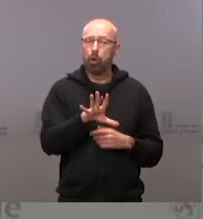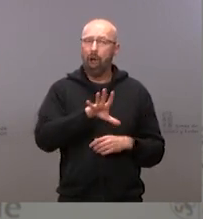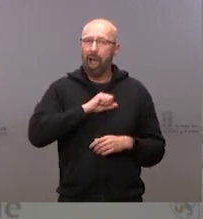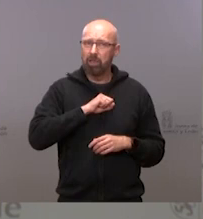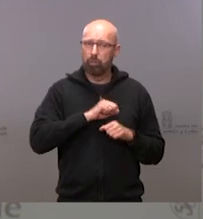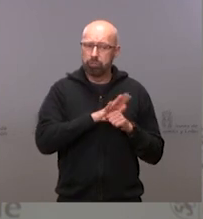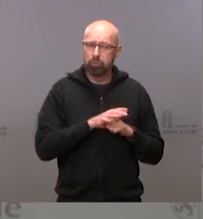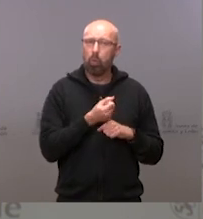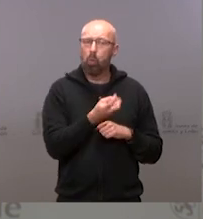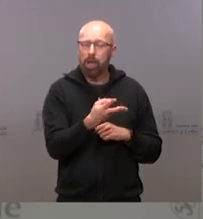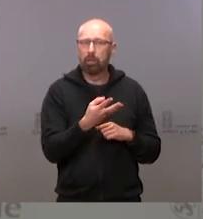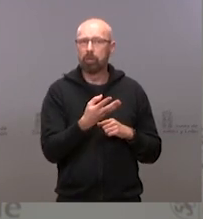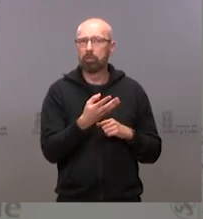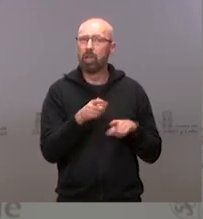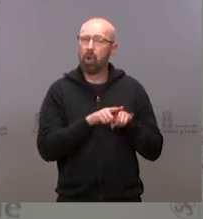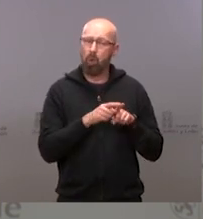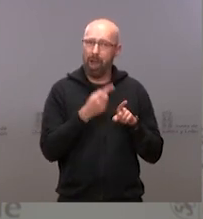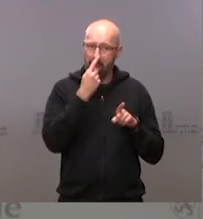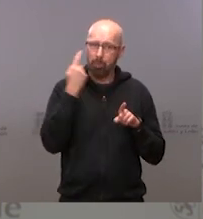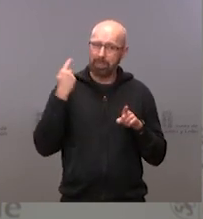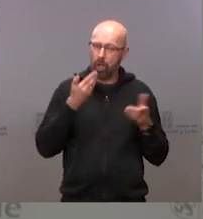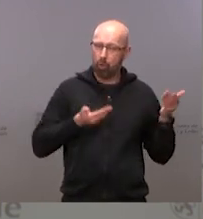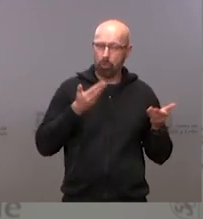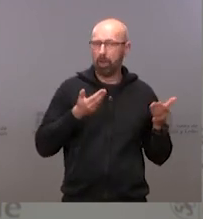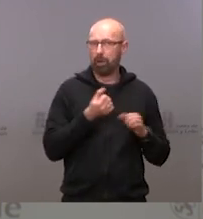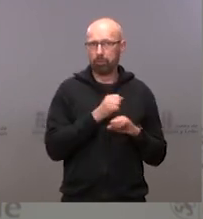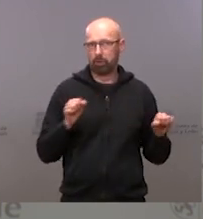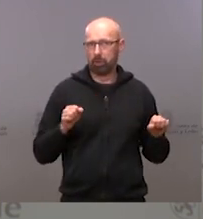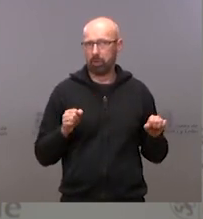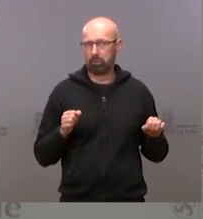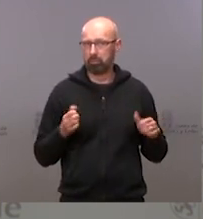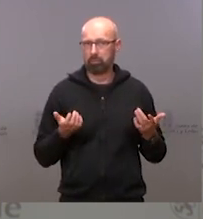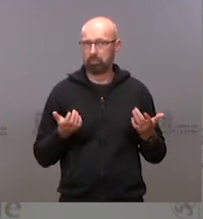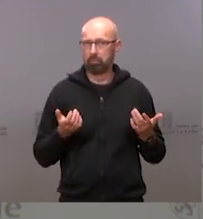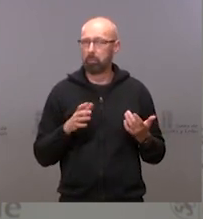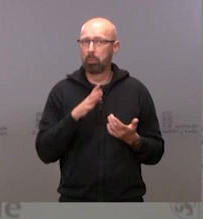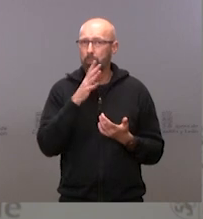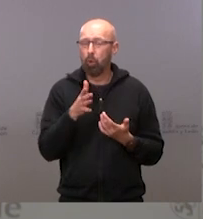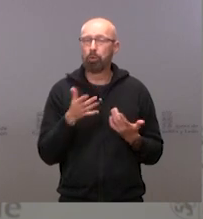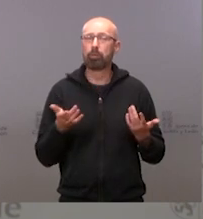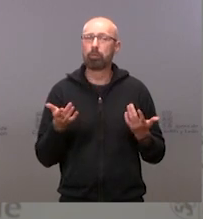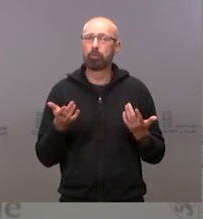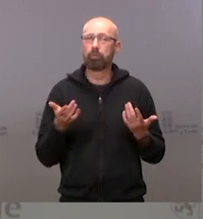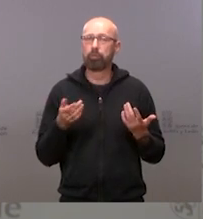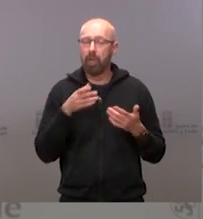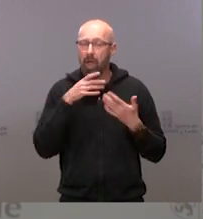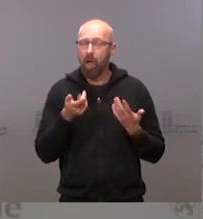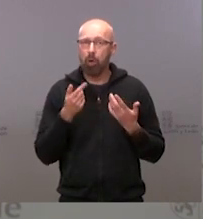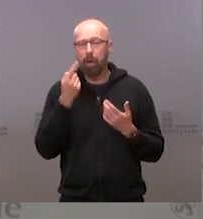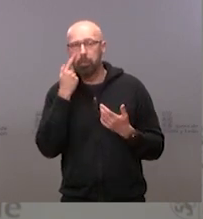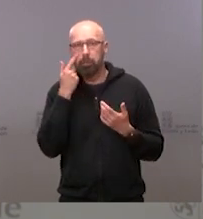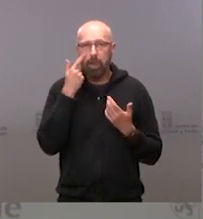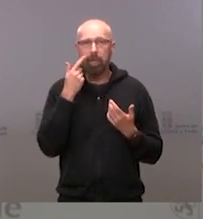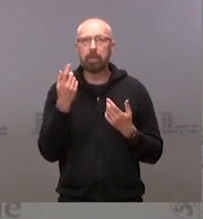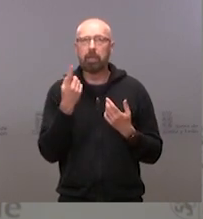no se mide como el año pasado no se mide como este año porque lo que hay que estar pendiente